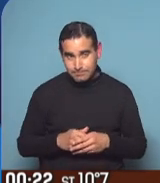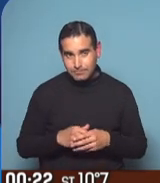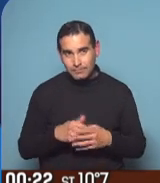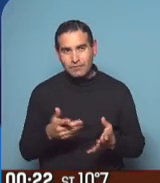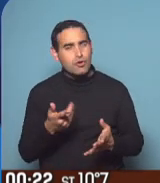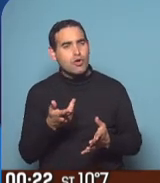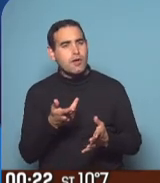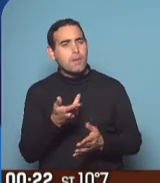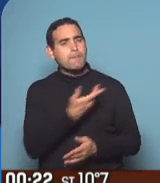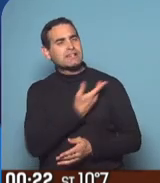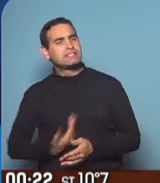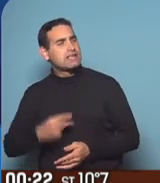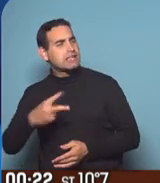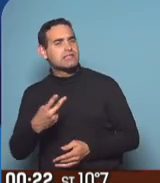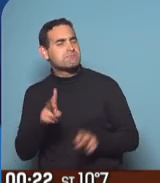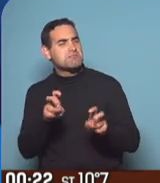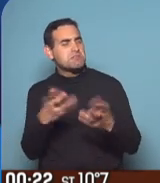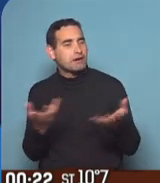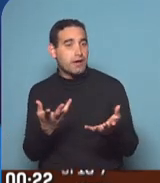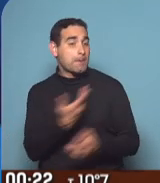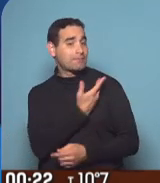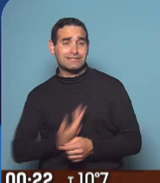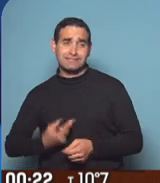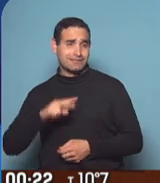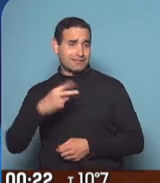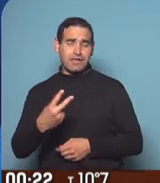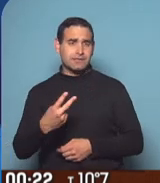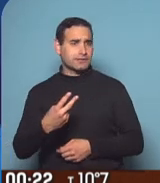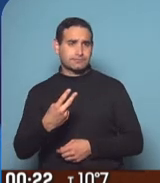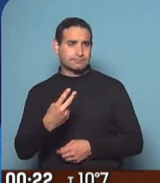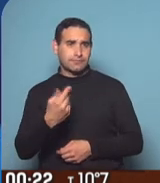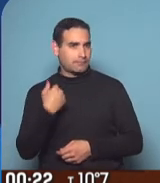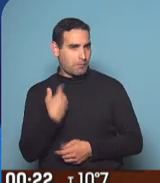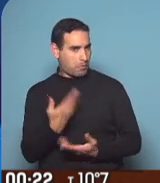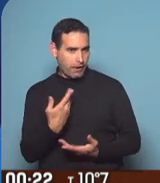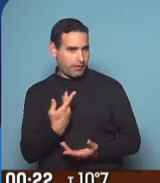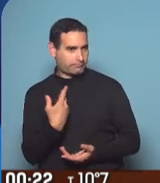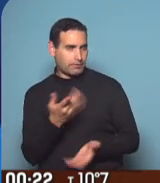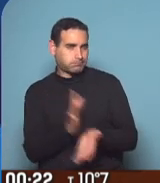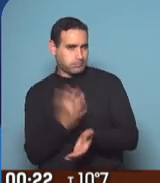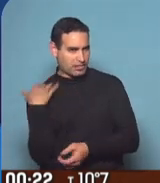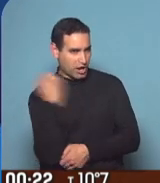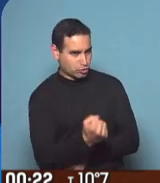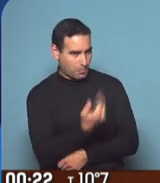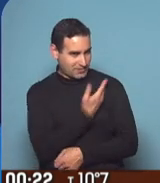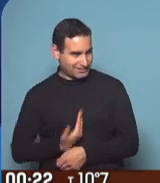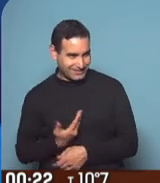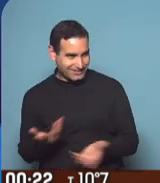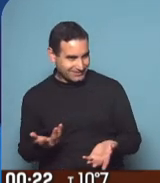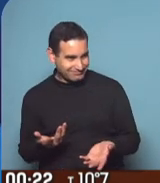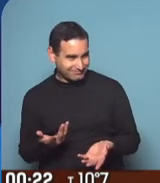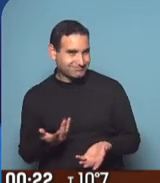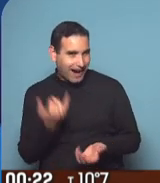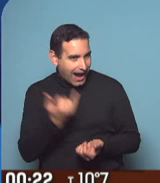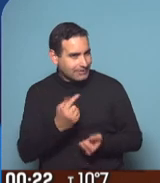dice sobre los vicepresidentes te dice que los vicepresidentes tienen todos los incentivos para traicionar al presidente y esto es